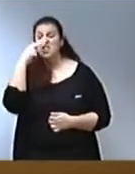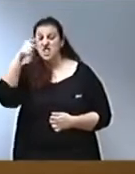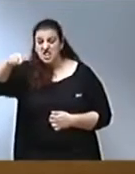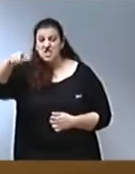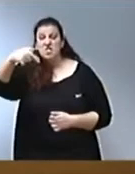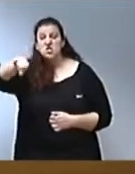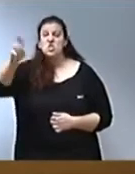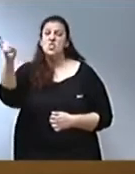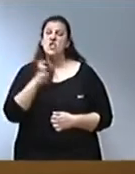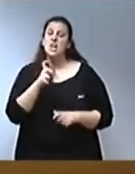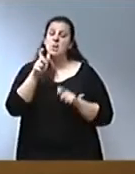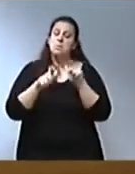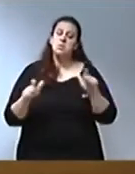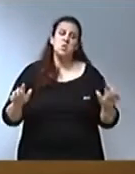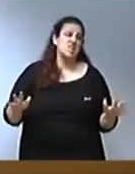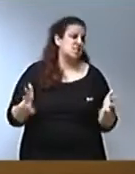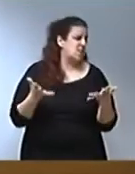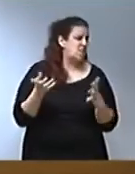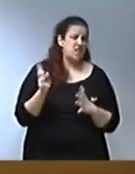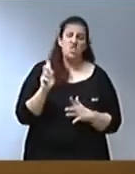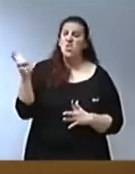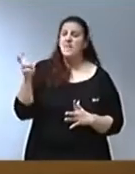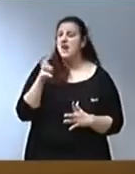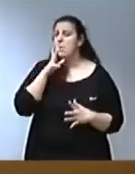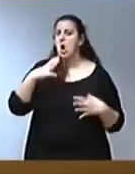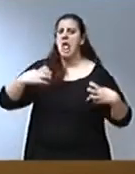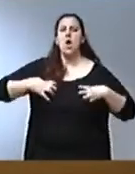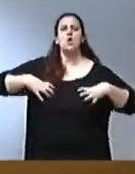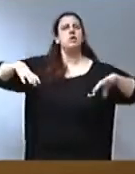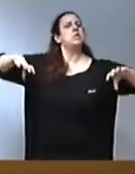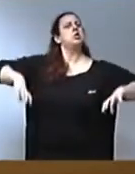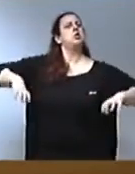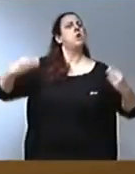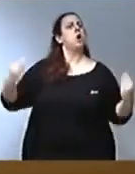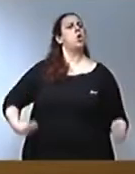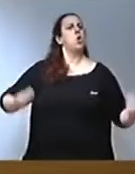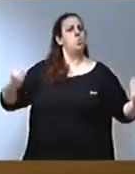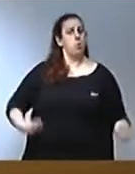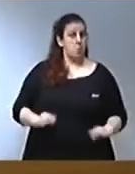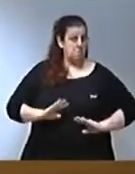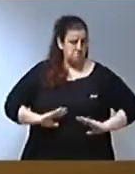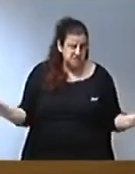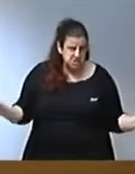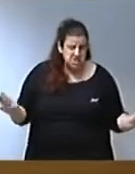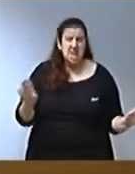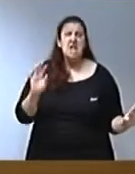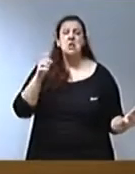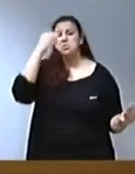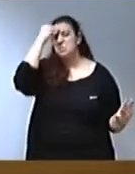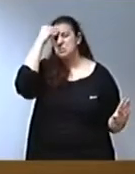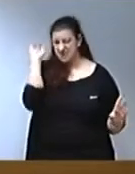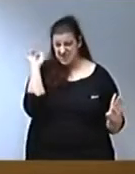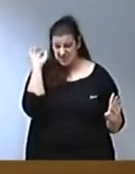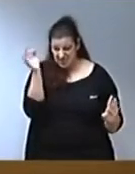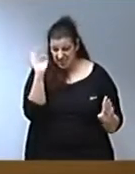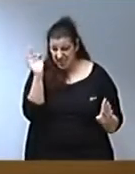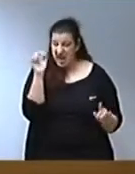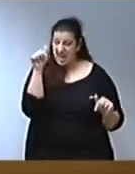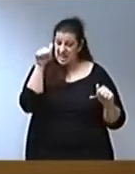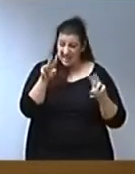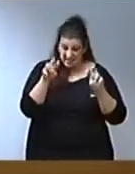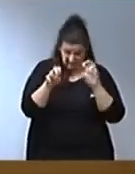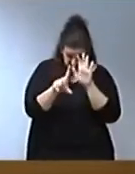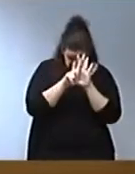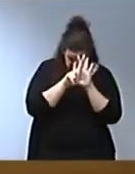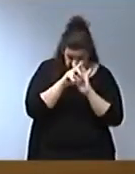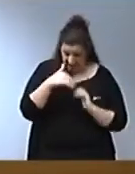a salvar personas, venían a salvarse a sí mismos. ¿Creen de verdad que todo esto que estamos hablando hoy importa la ideología de